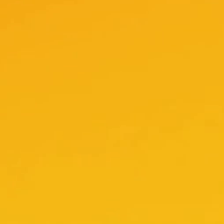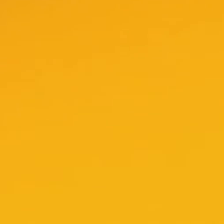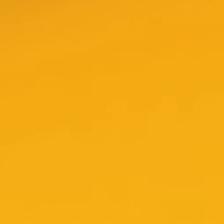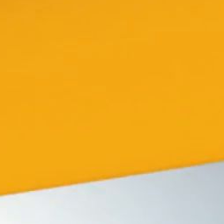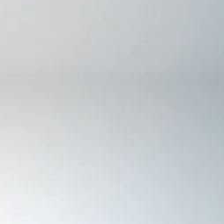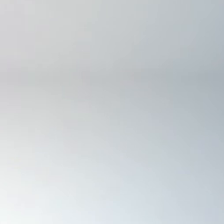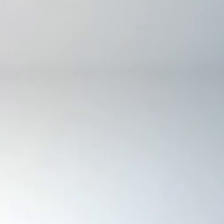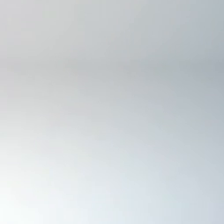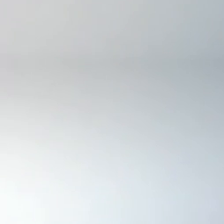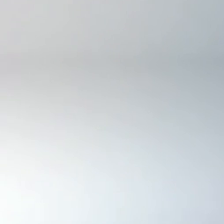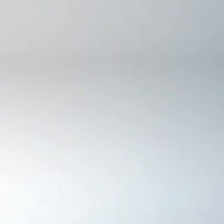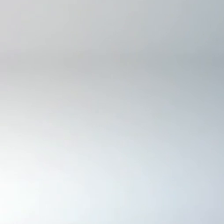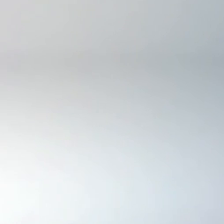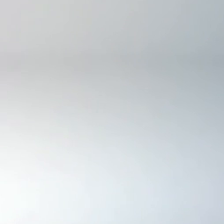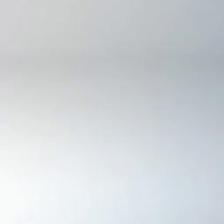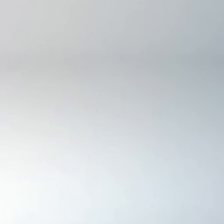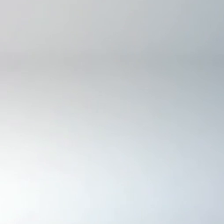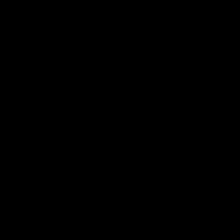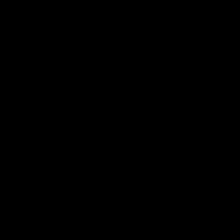¡Gracias!